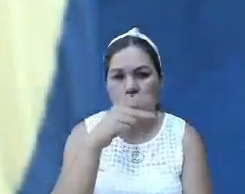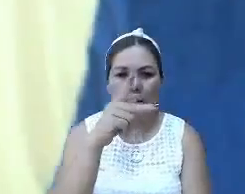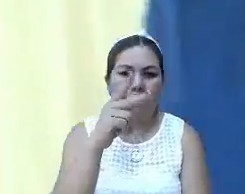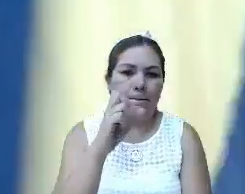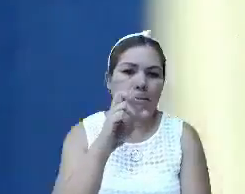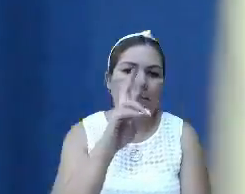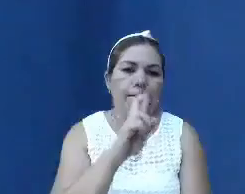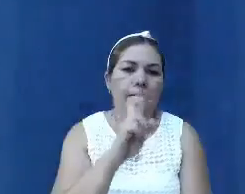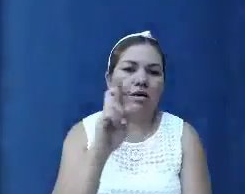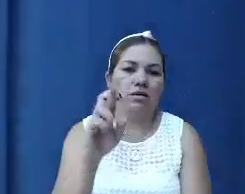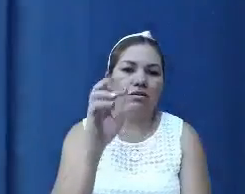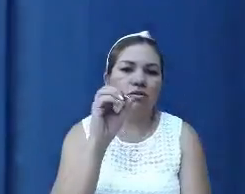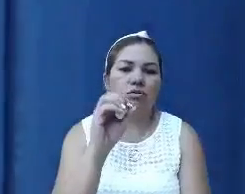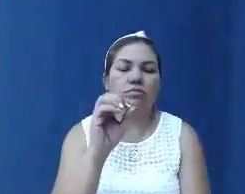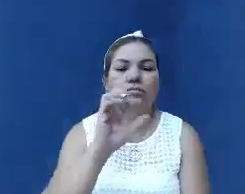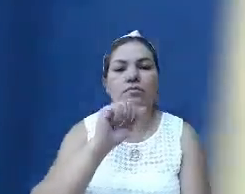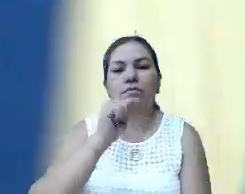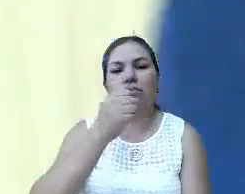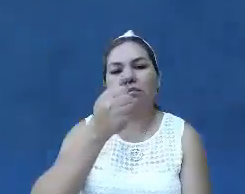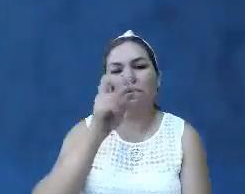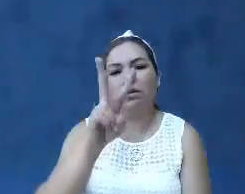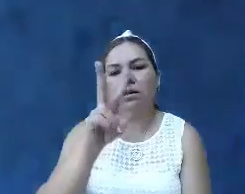cielos.